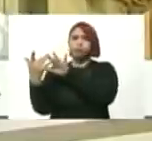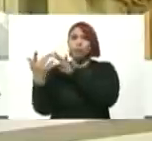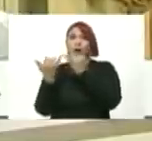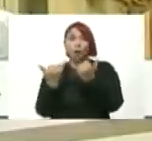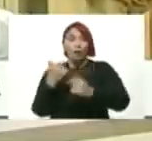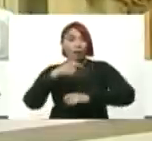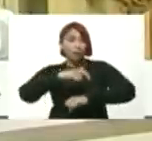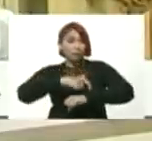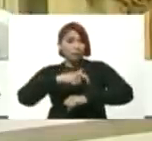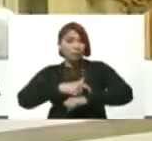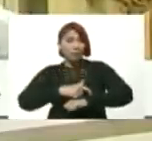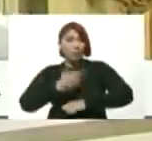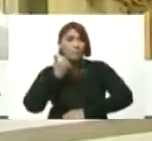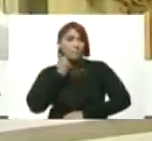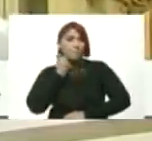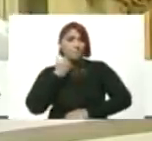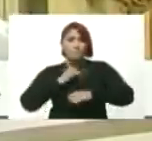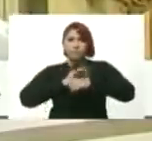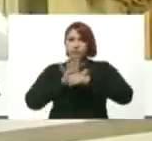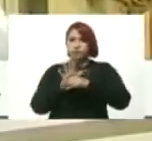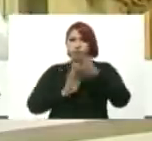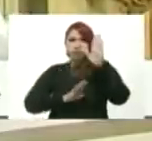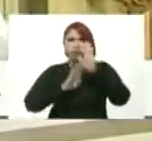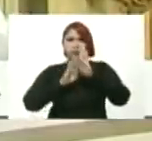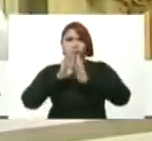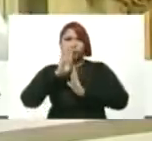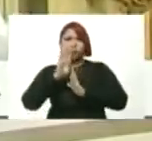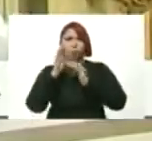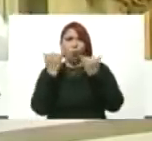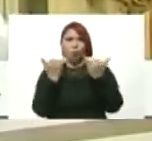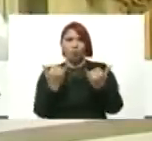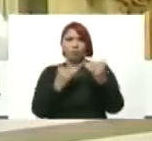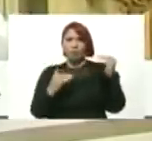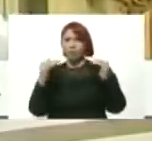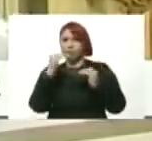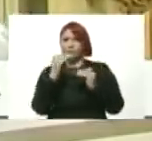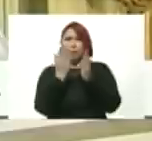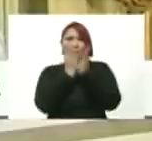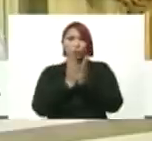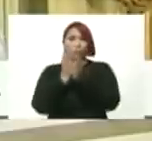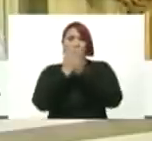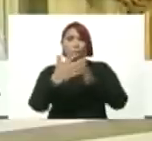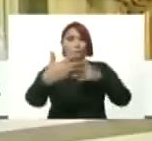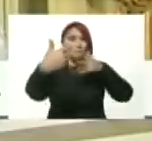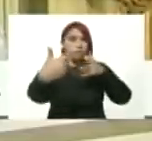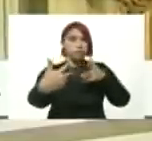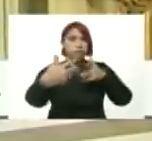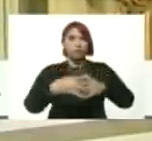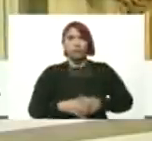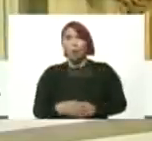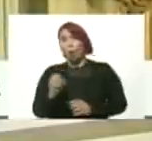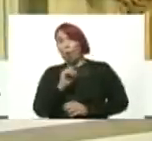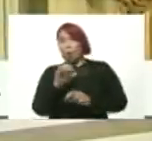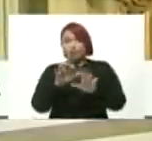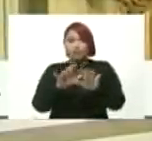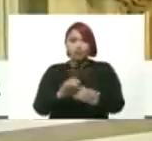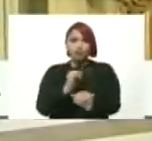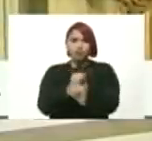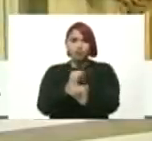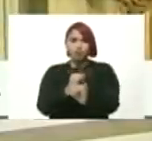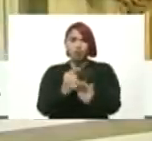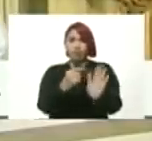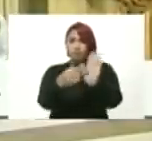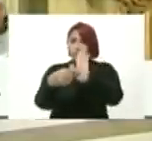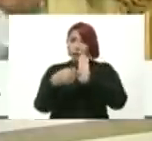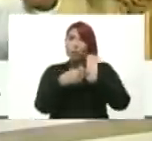tiempos de pandemia se desarrolló al máximo el estudio a través de las videoconferencias y se demostró que son